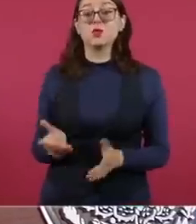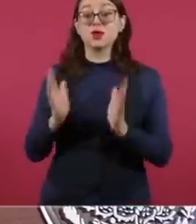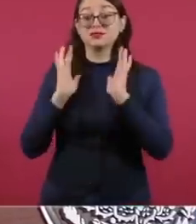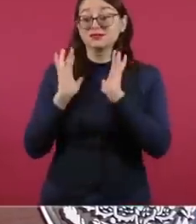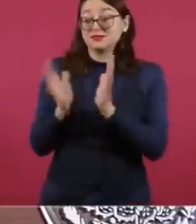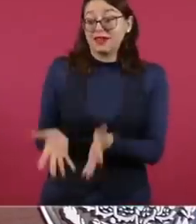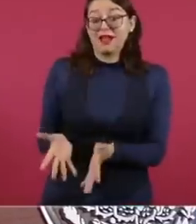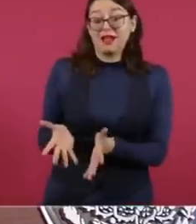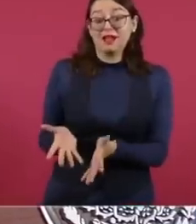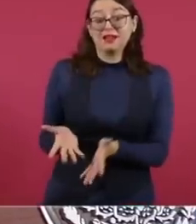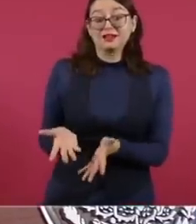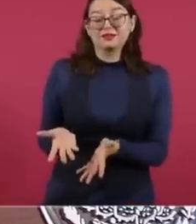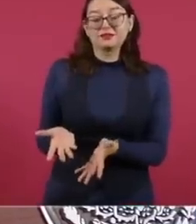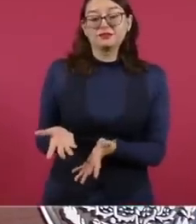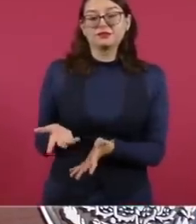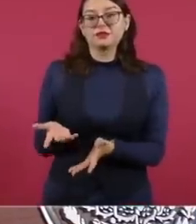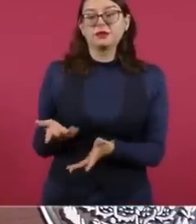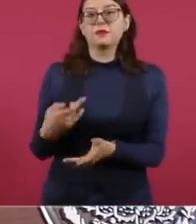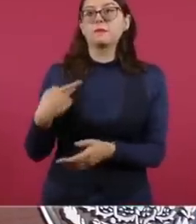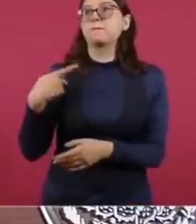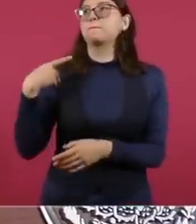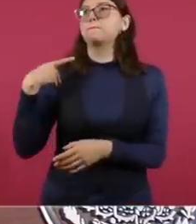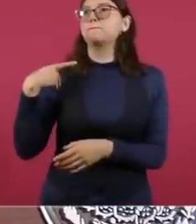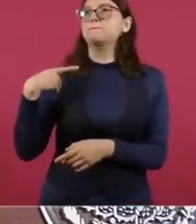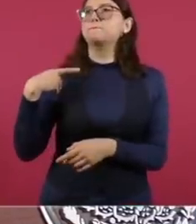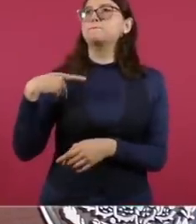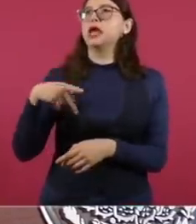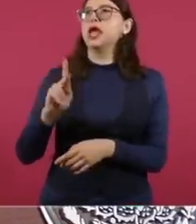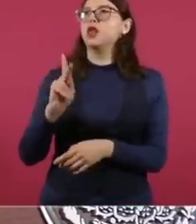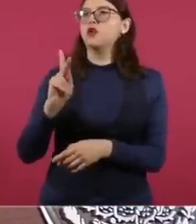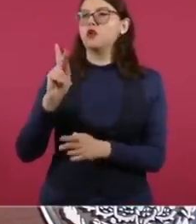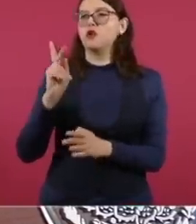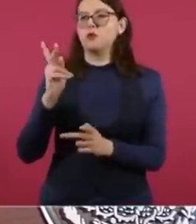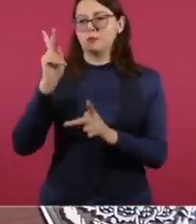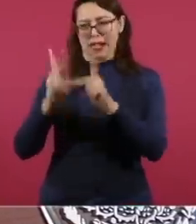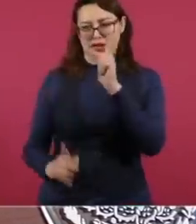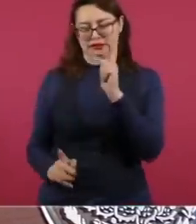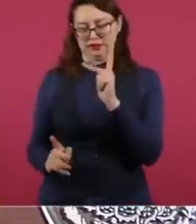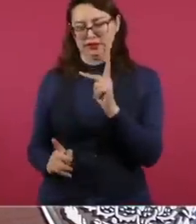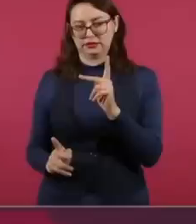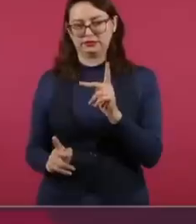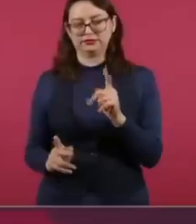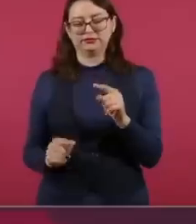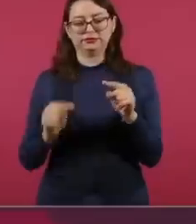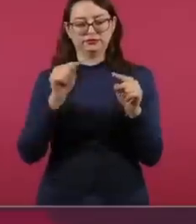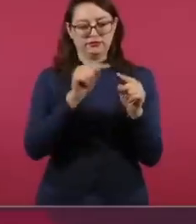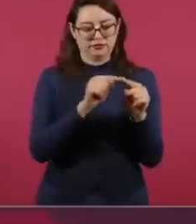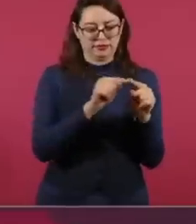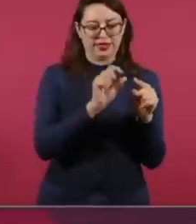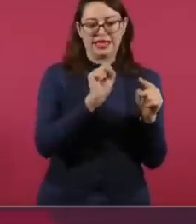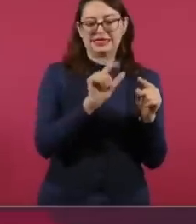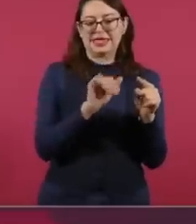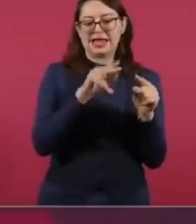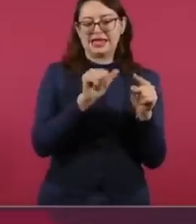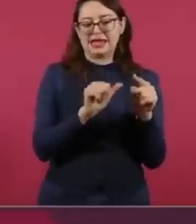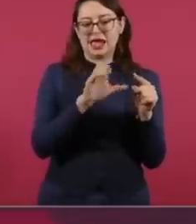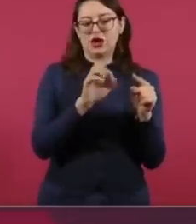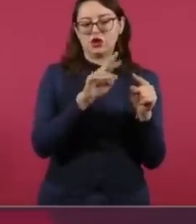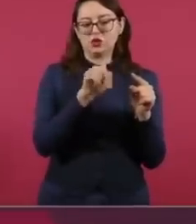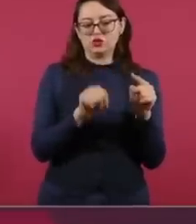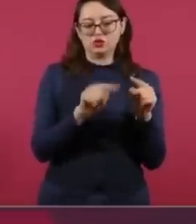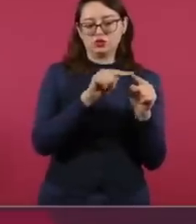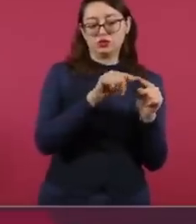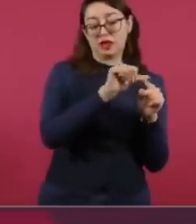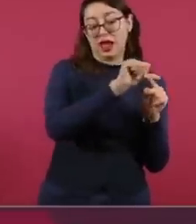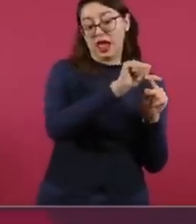de, ya se había recuperado de Salina Cruz a Medias Aguas.